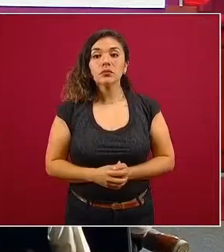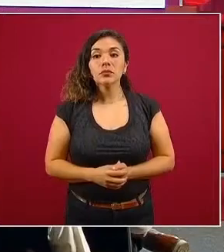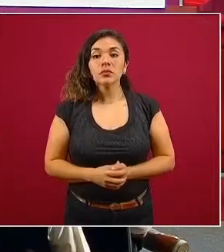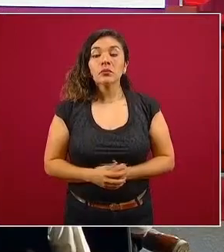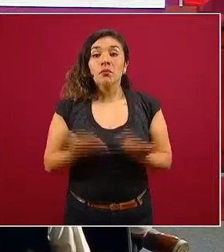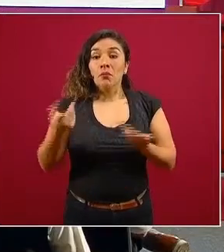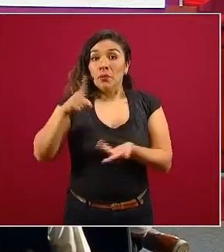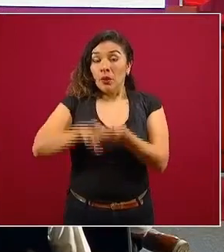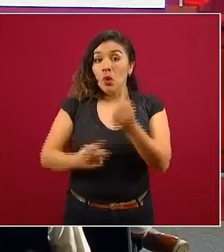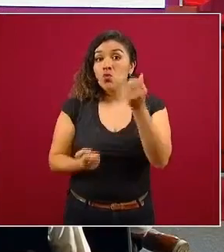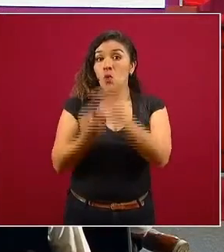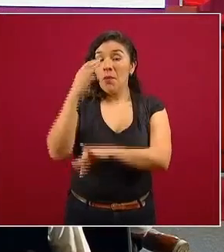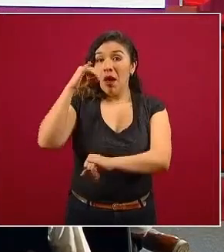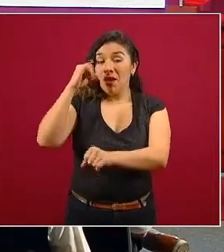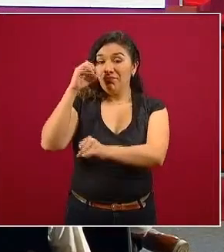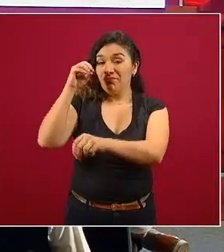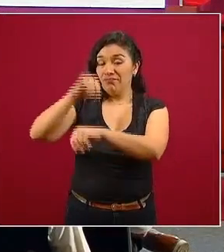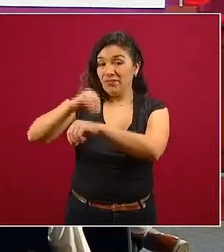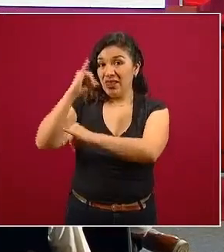Entonces, la plataforma nueva